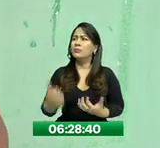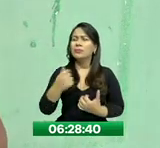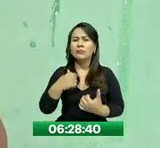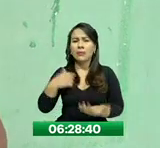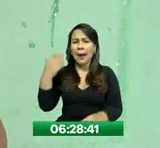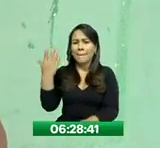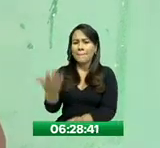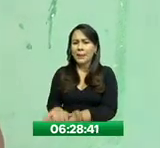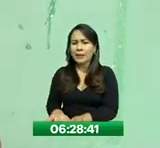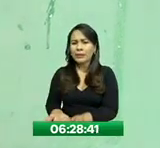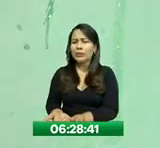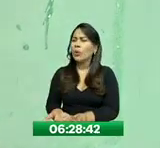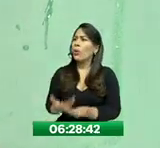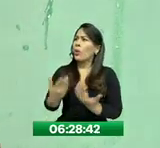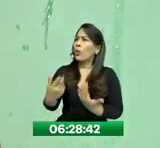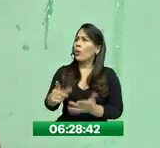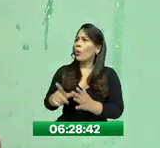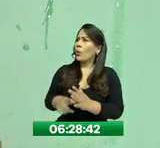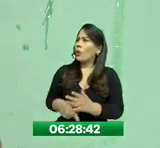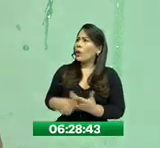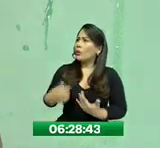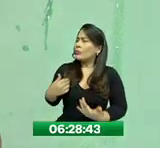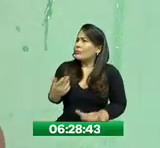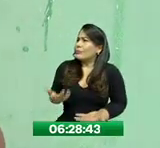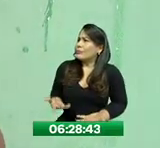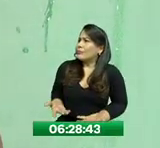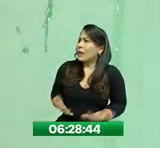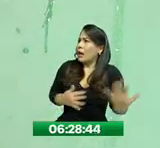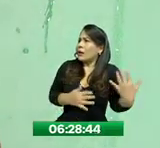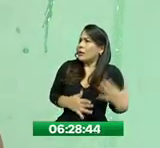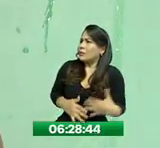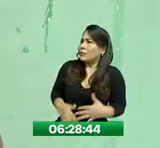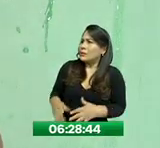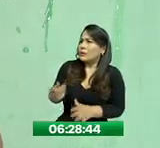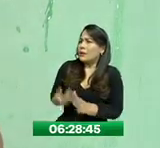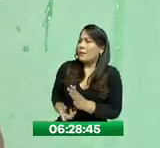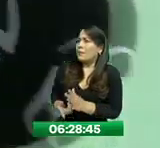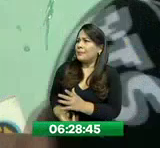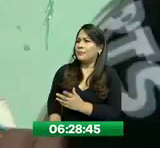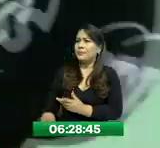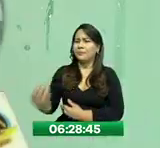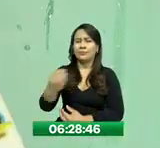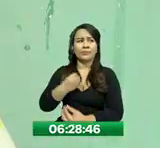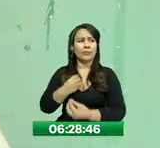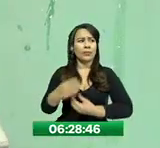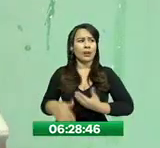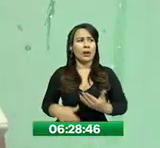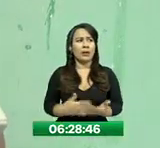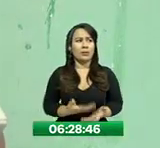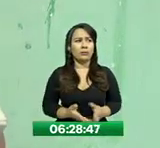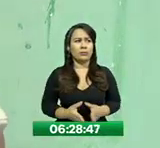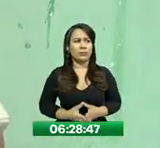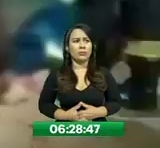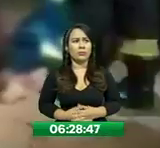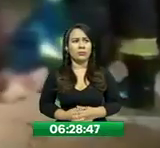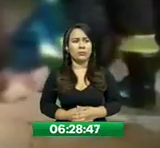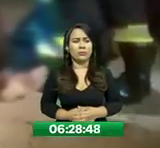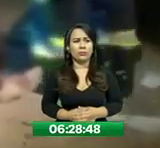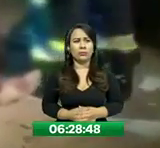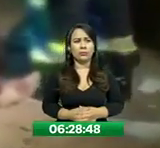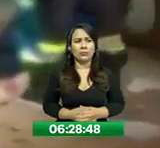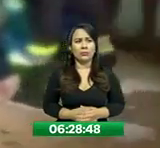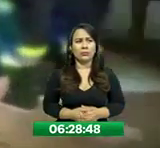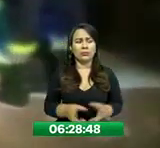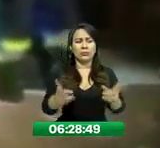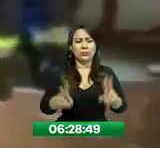piso inconsciente y él caminaba unos pasos más atrás y regresaba a darle otro más. ¿Con la llave de ruedas? Con la llave de ruedas, sí, correcto. El hecho